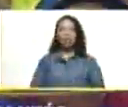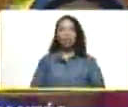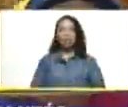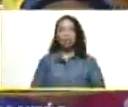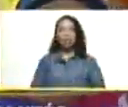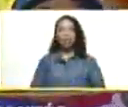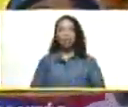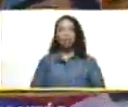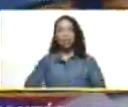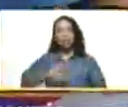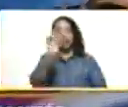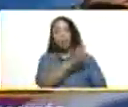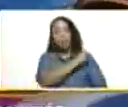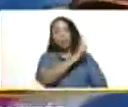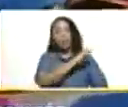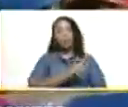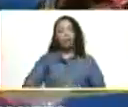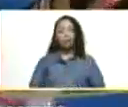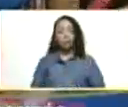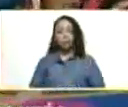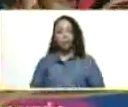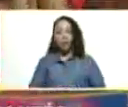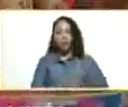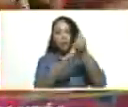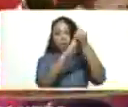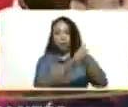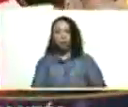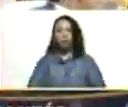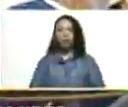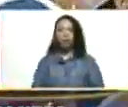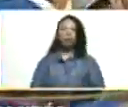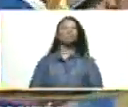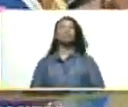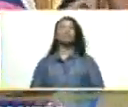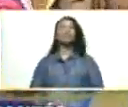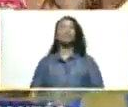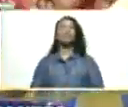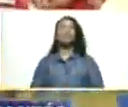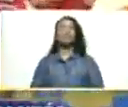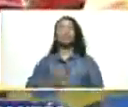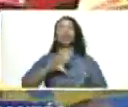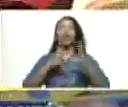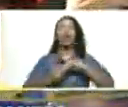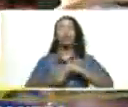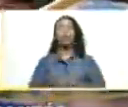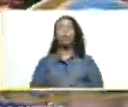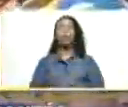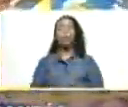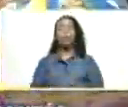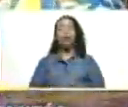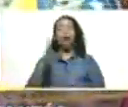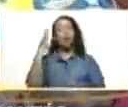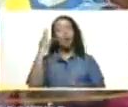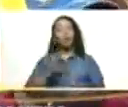73% de la jefatura, del liderazgo, de los CLAP, son